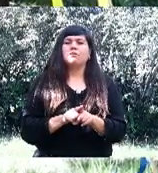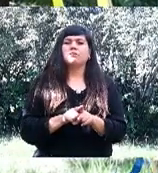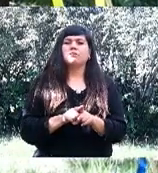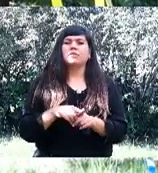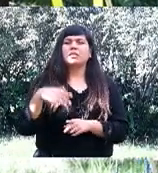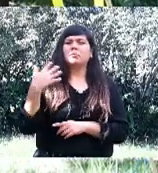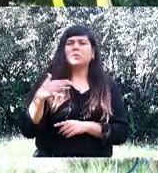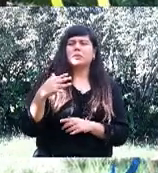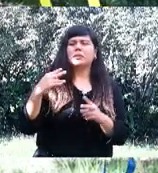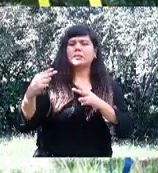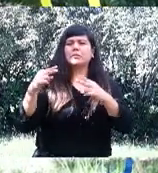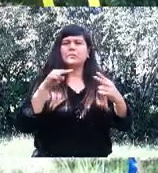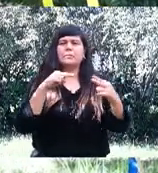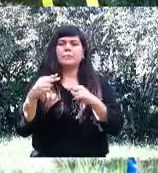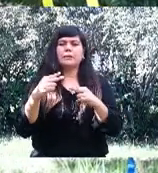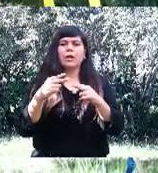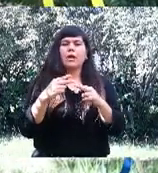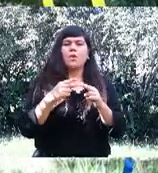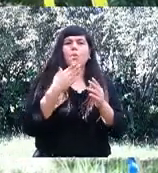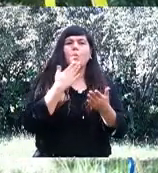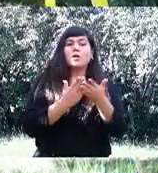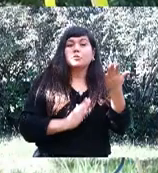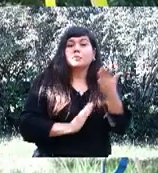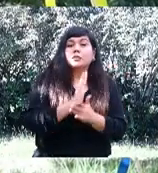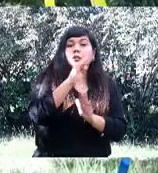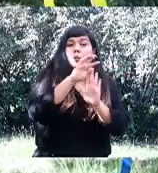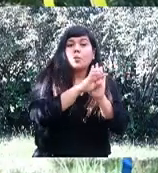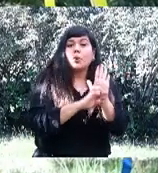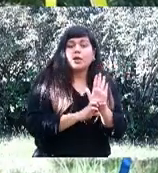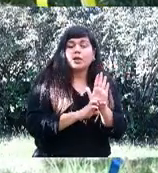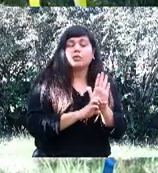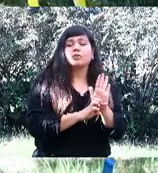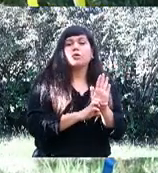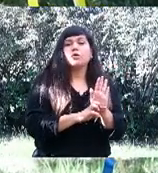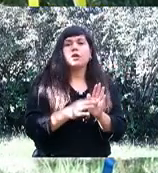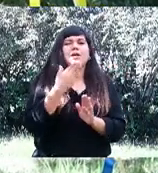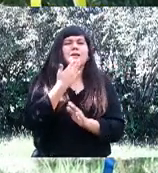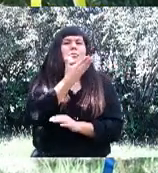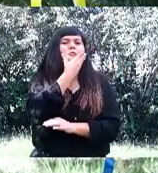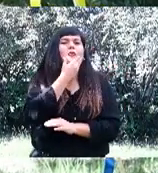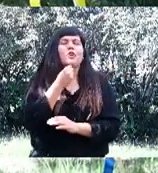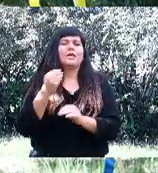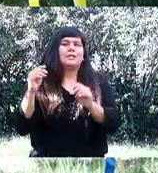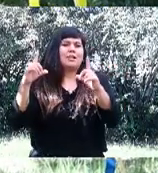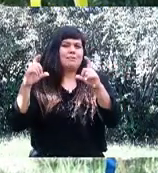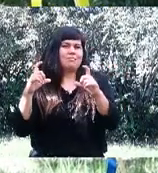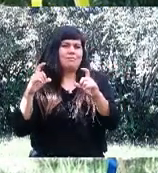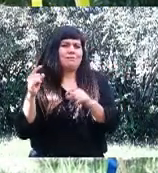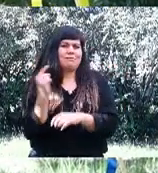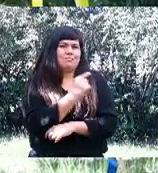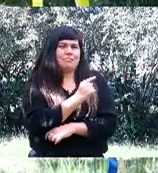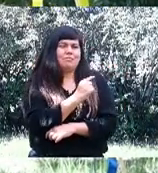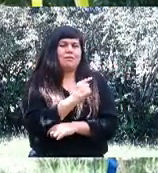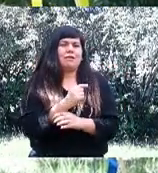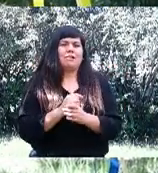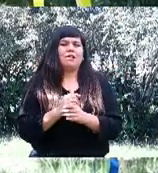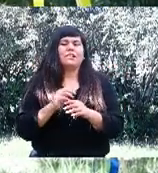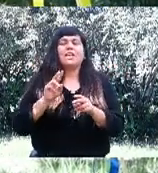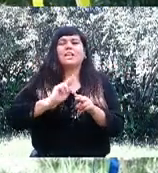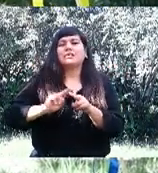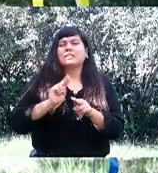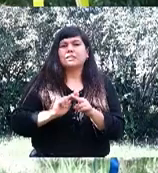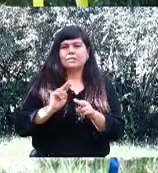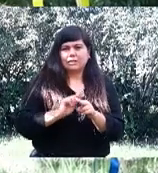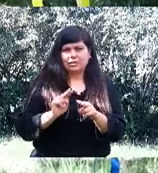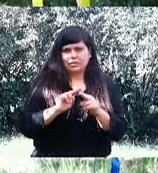importante como al origen del proyecto y por supuesto a esta a la bella imagen que que que había sido